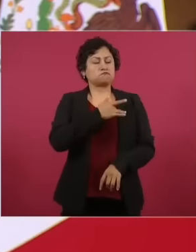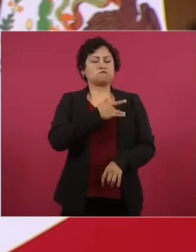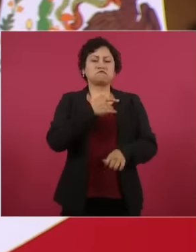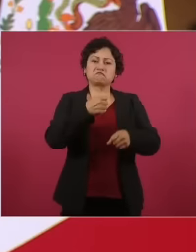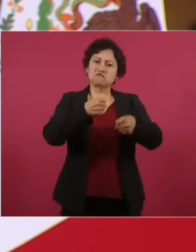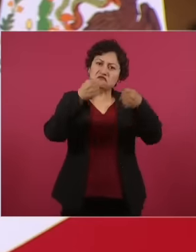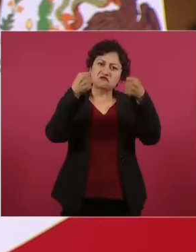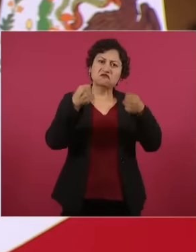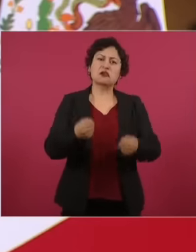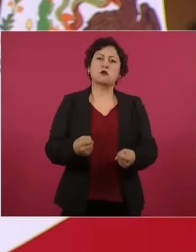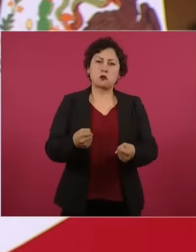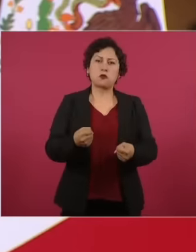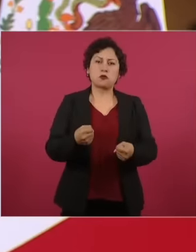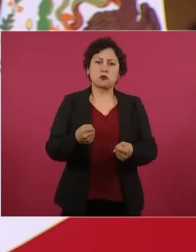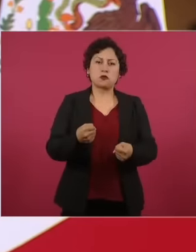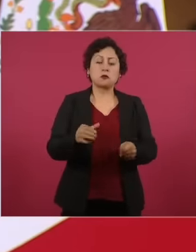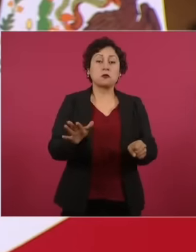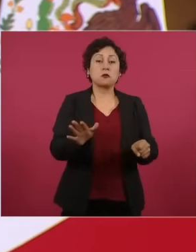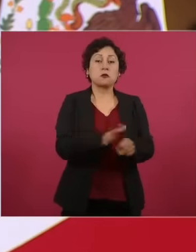de que lo mejor de México